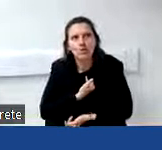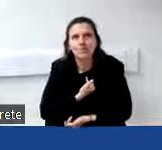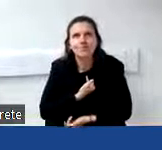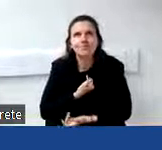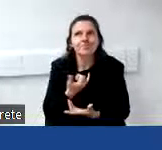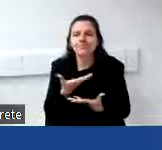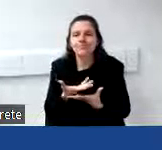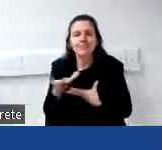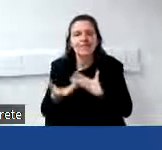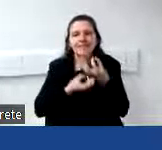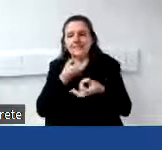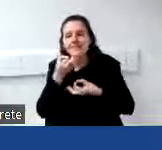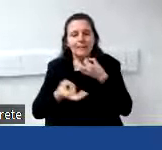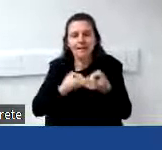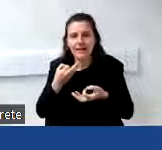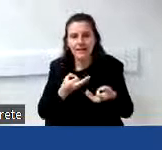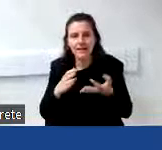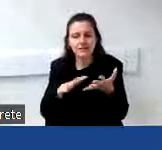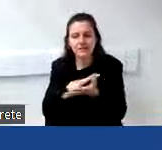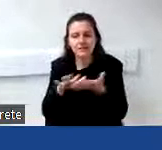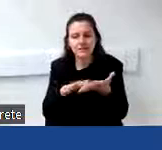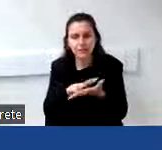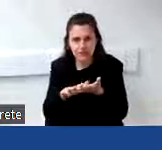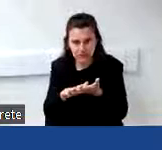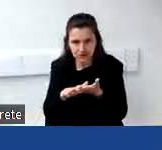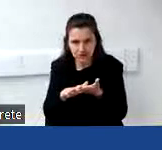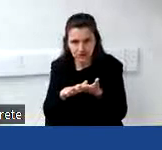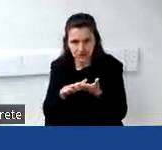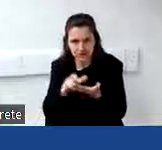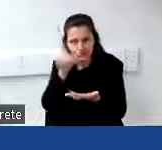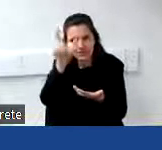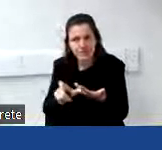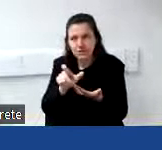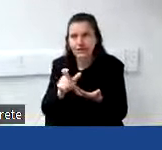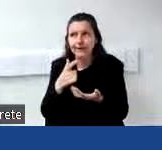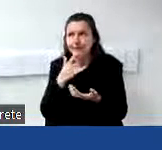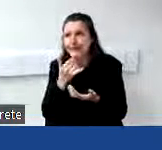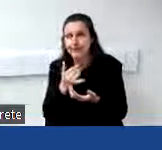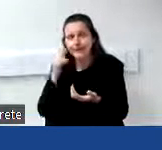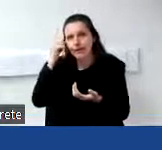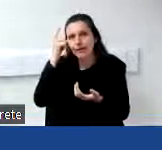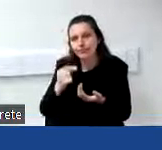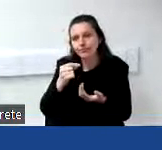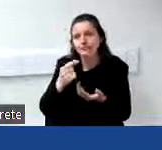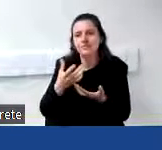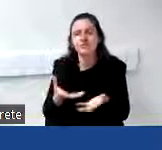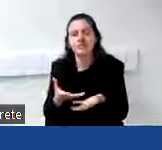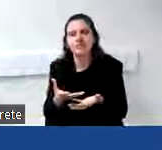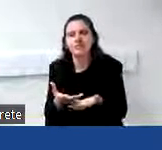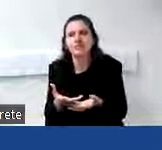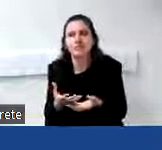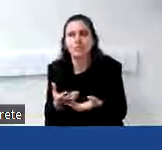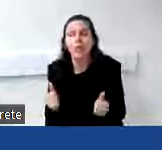qué manera le explicamos, o discapacidad psíquica, que es aquello que, por ejemplo, refiere a su diagnóstico, ¿no?